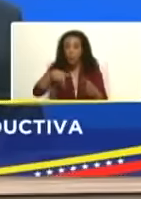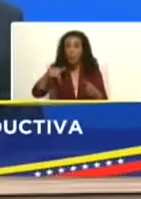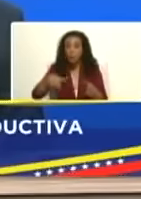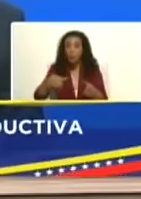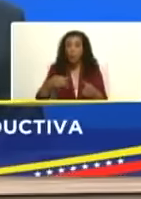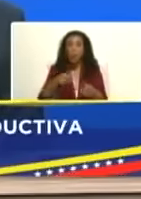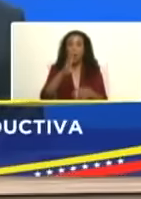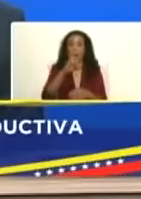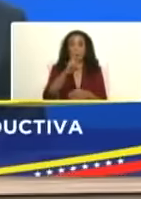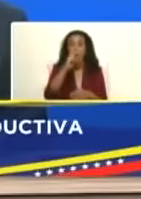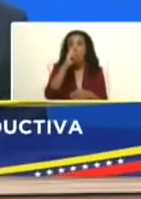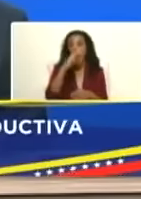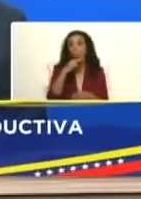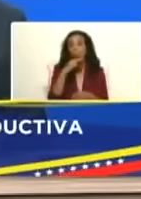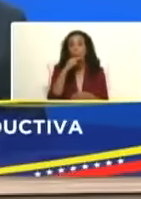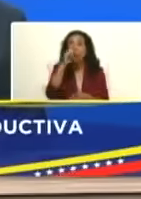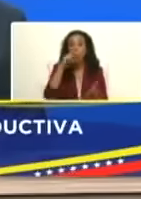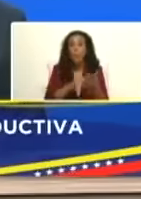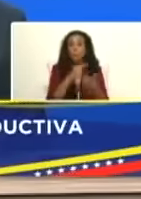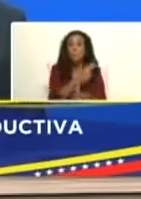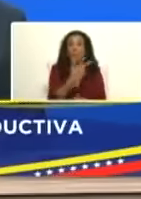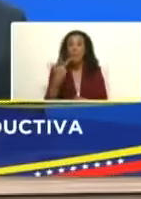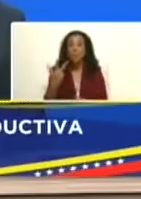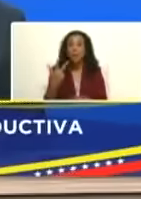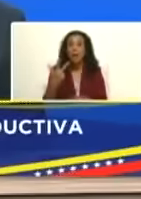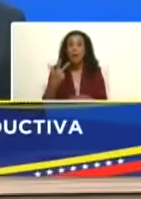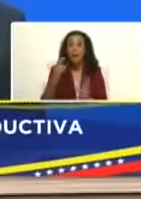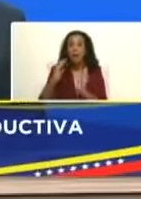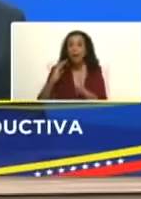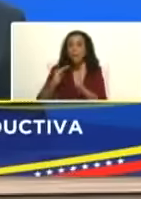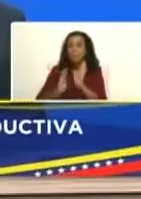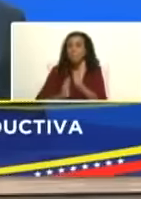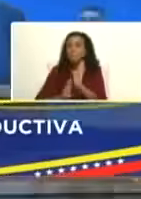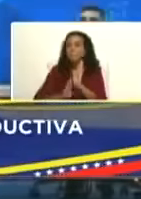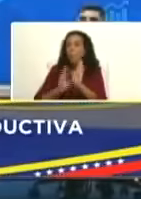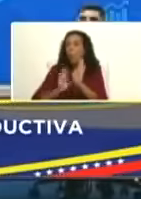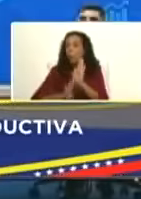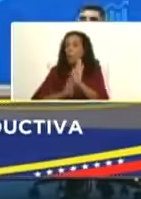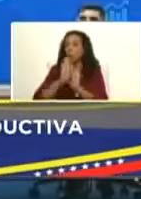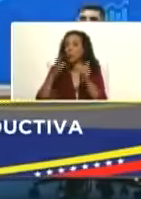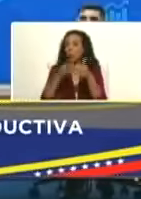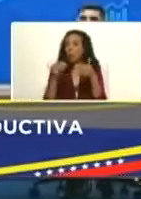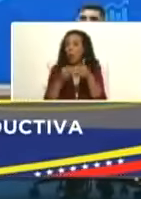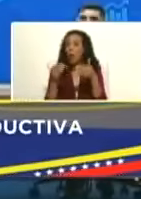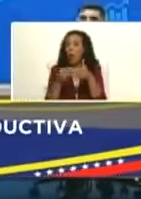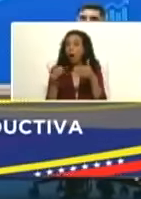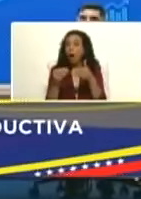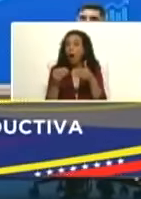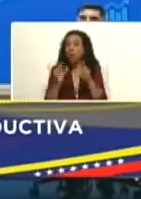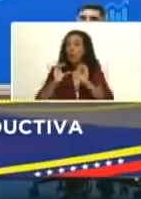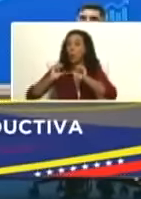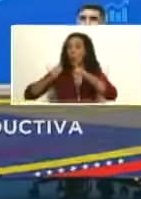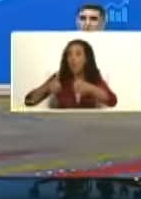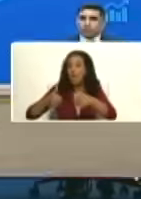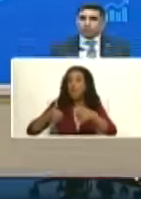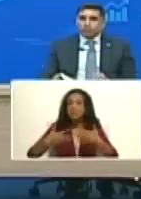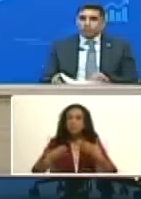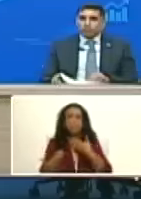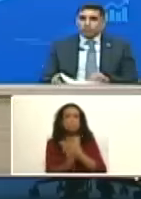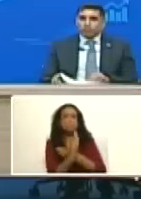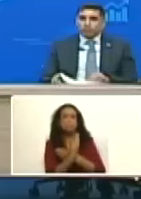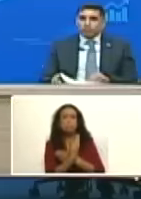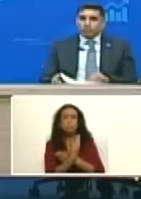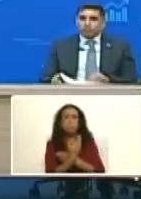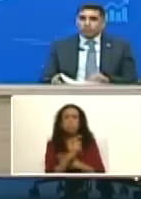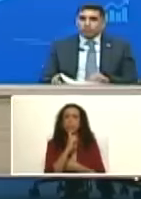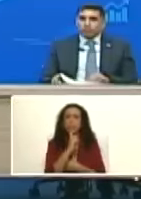Octubre 2023 tuvo el menor incremento del dólar desde el inicio de la agresión económica y la economía